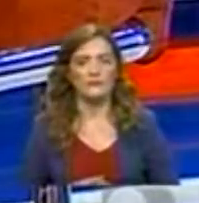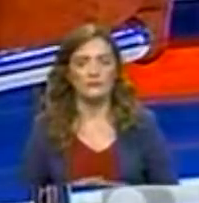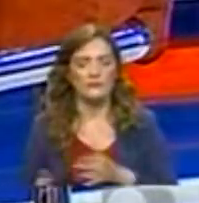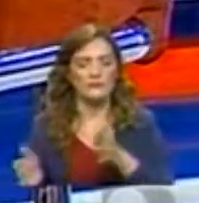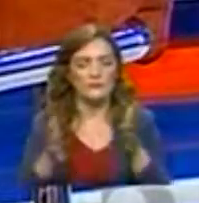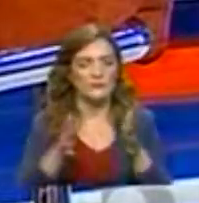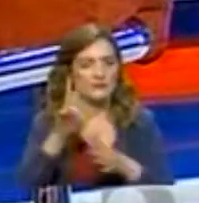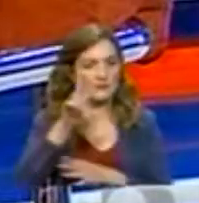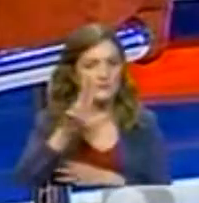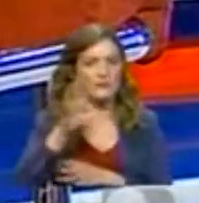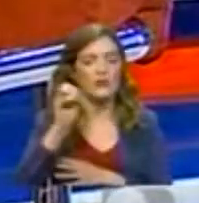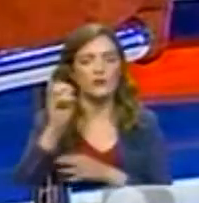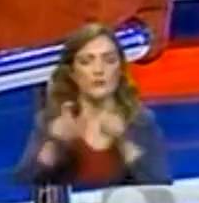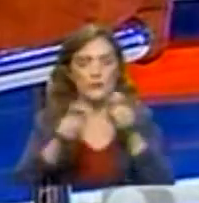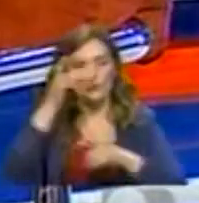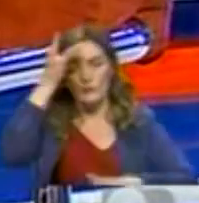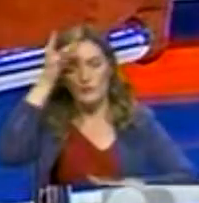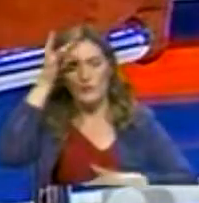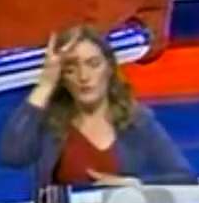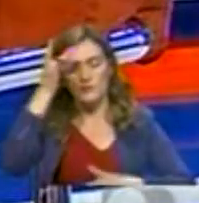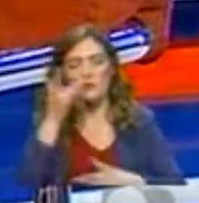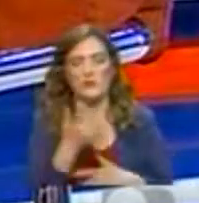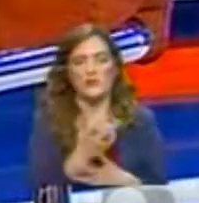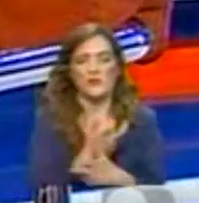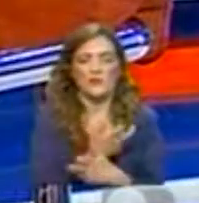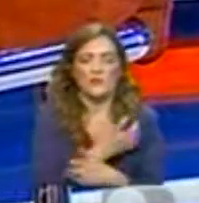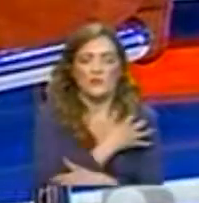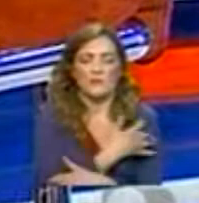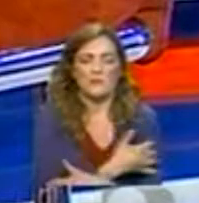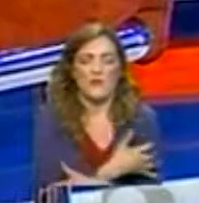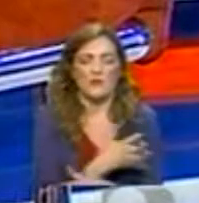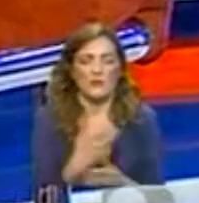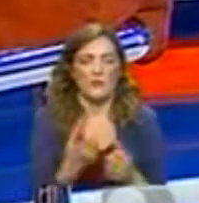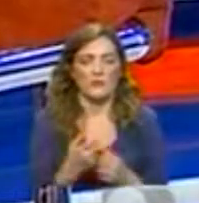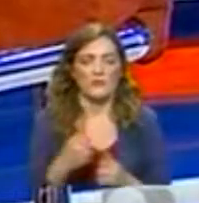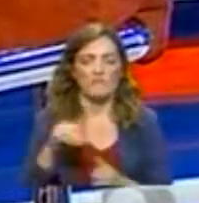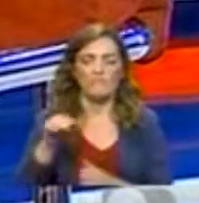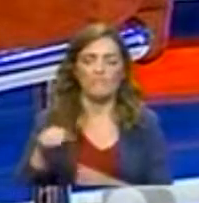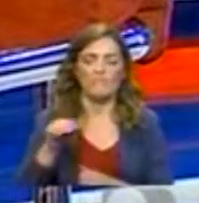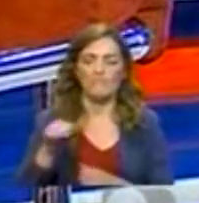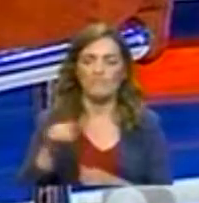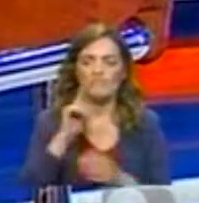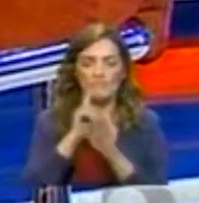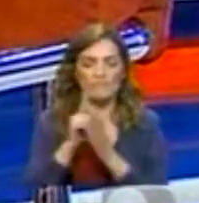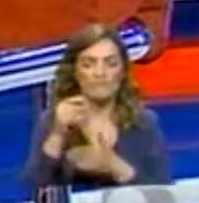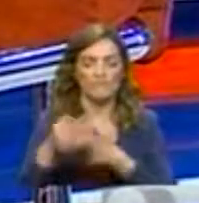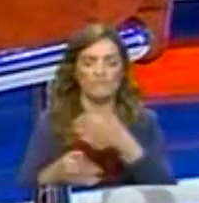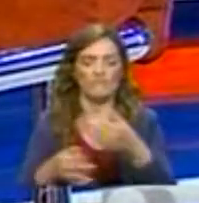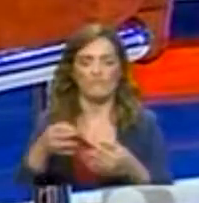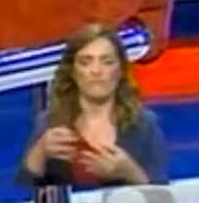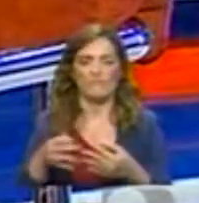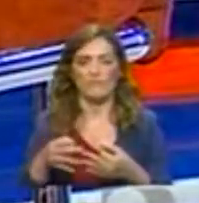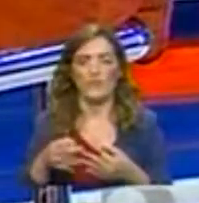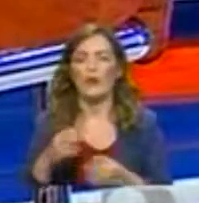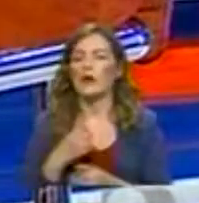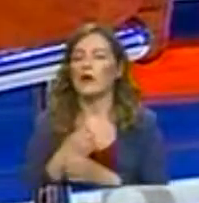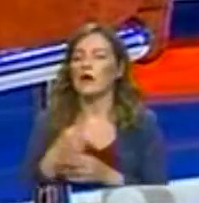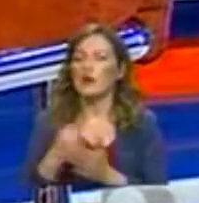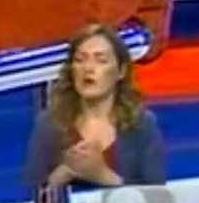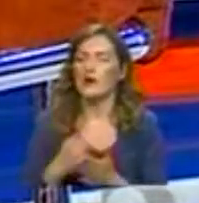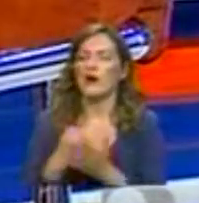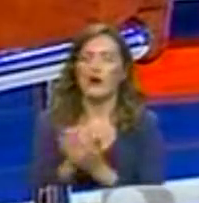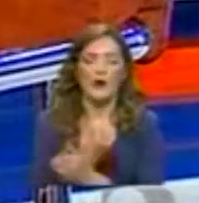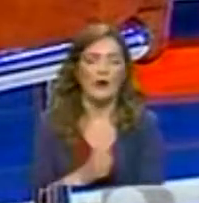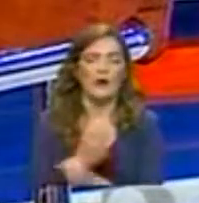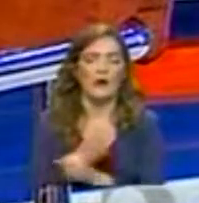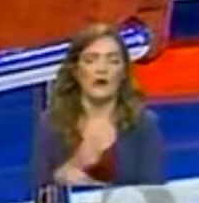Y más de 300 pacientes con esclerosis múltiple a nivel nacional ganaron una medida cautelar para que no se les cambie la medicina que deteriora su salud.